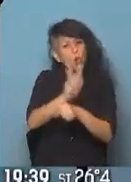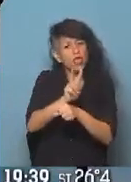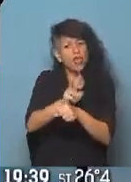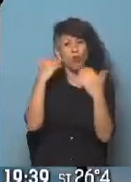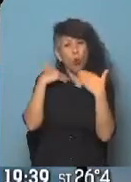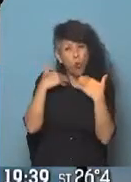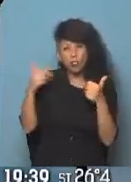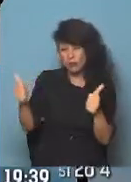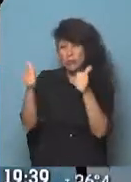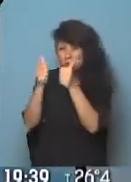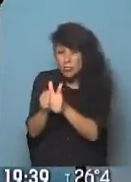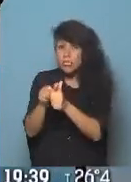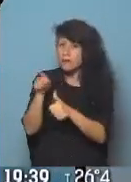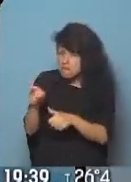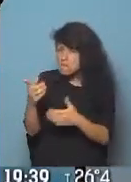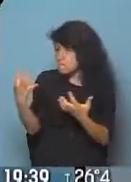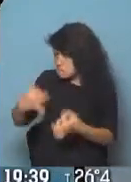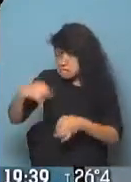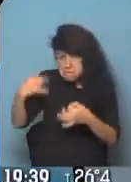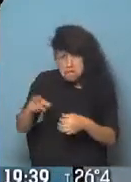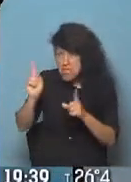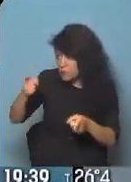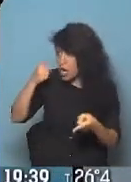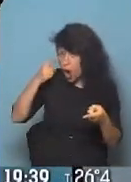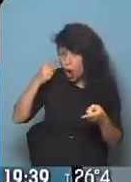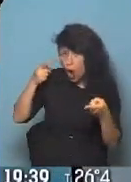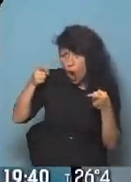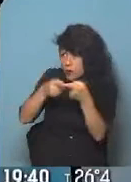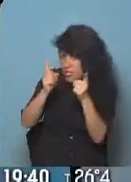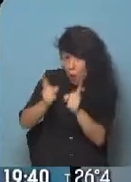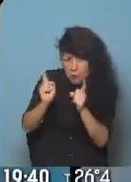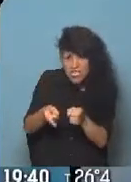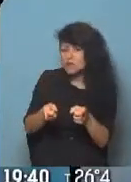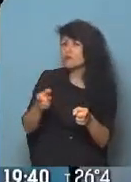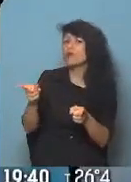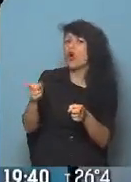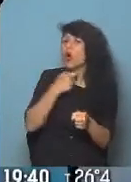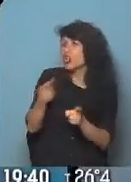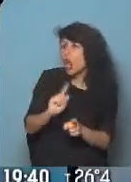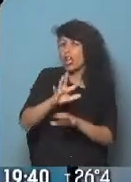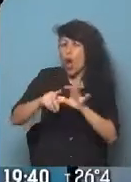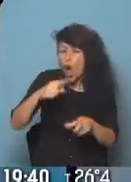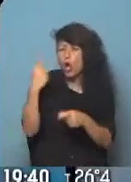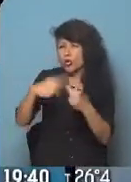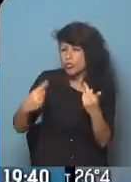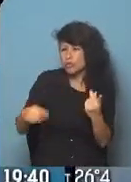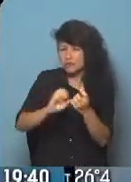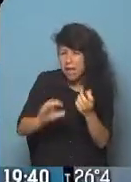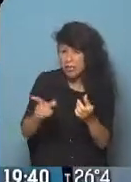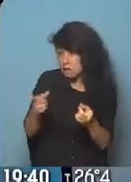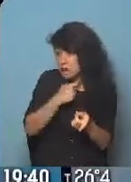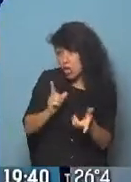ha sido acorde a la política tiene cambiemos de lucha contra la corrupción así que no no nos parece que haya las condiciones para avanzar con un juicio